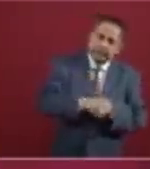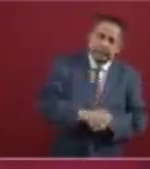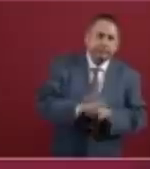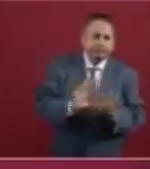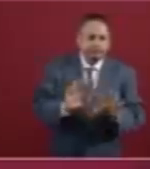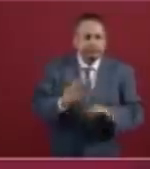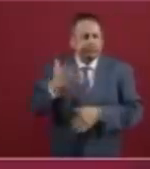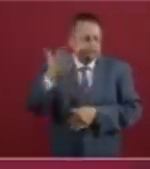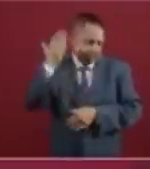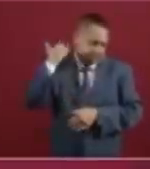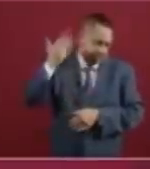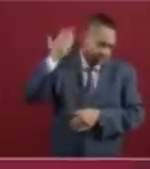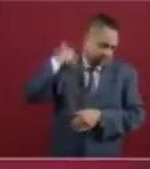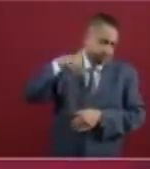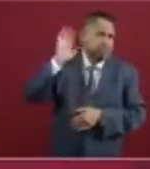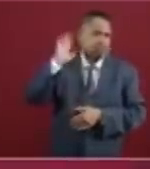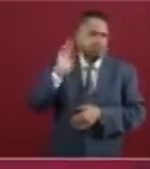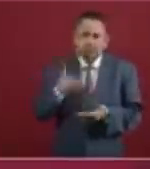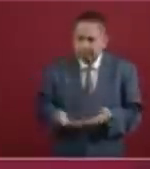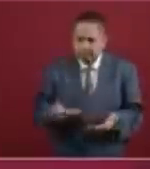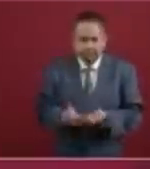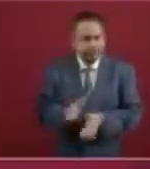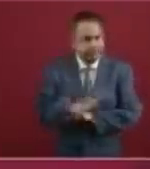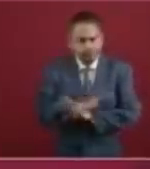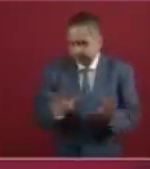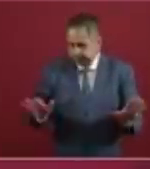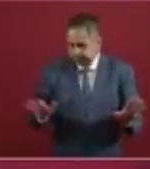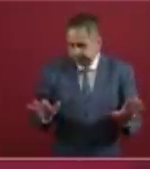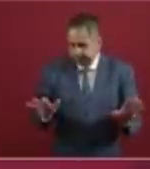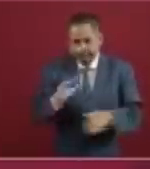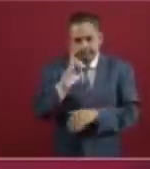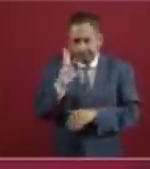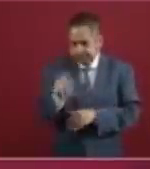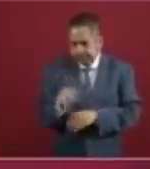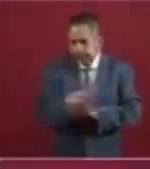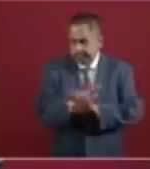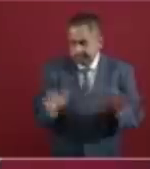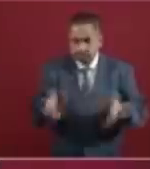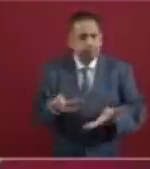Antes ya no. Ahora